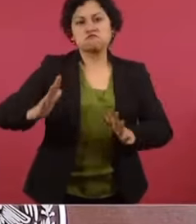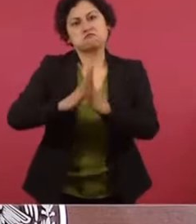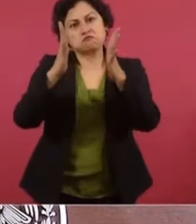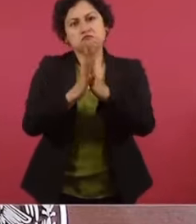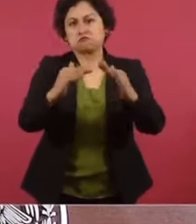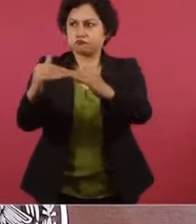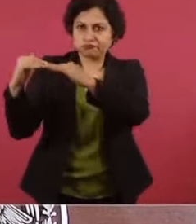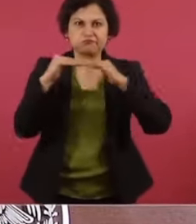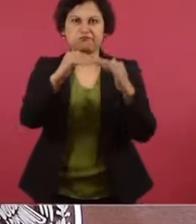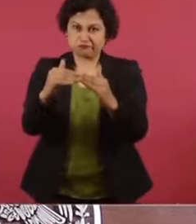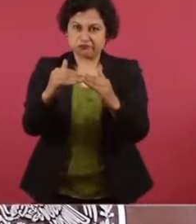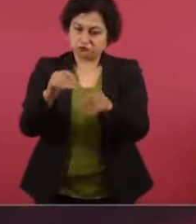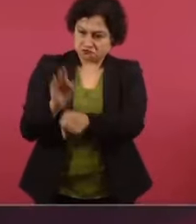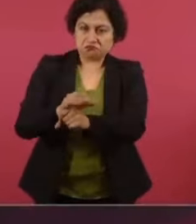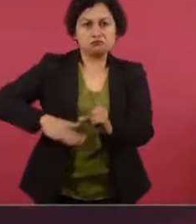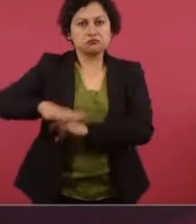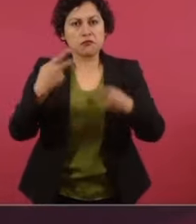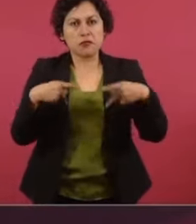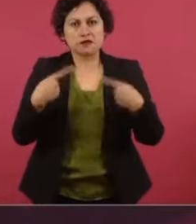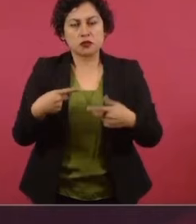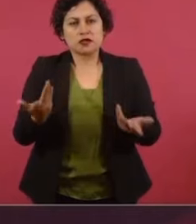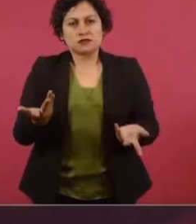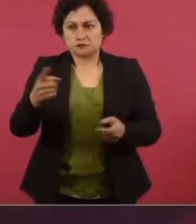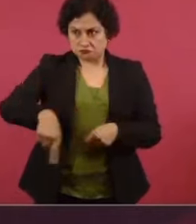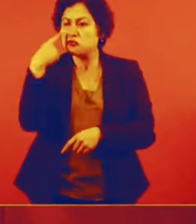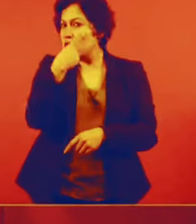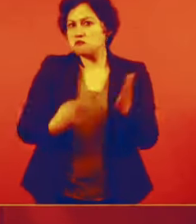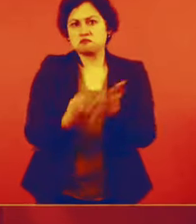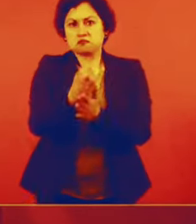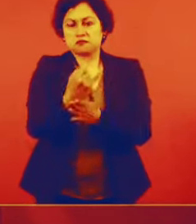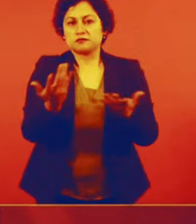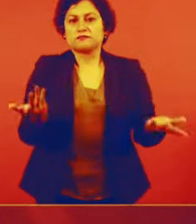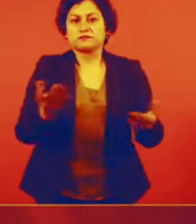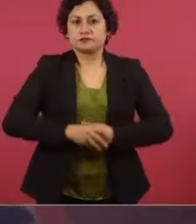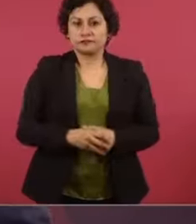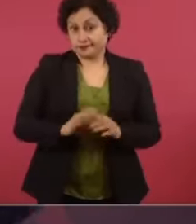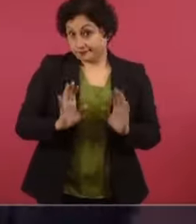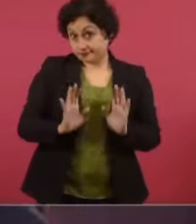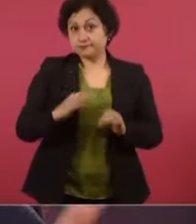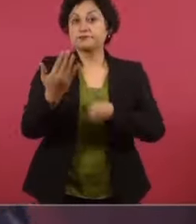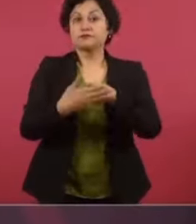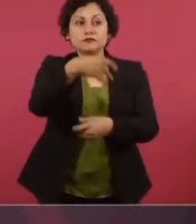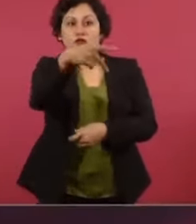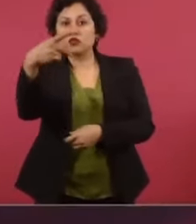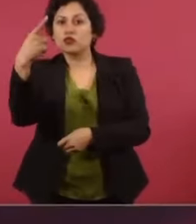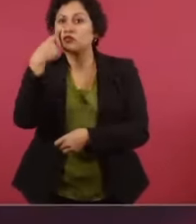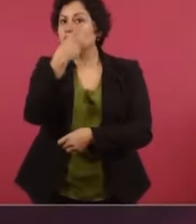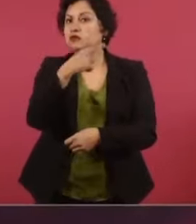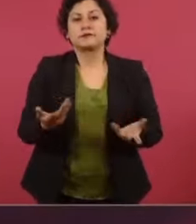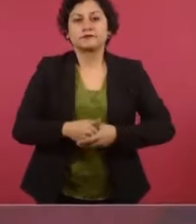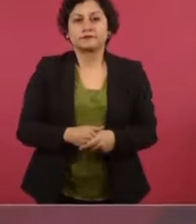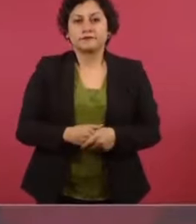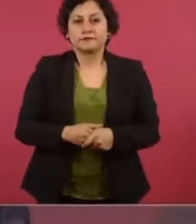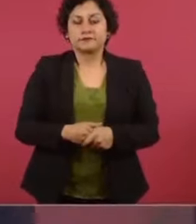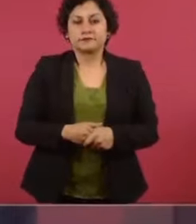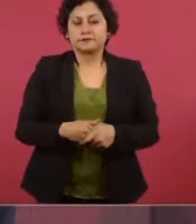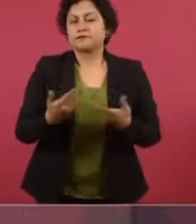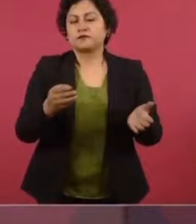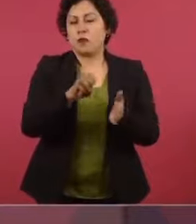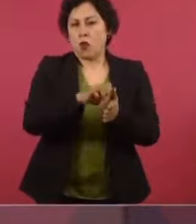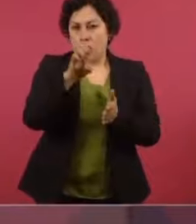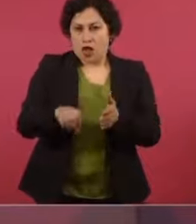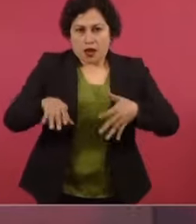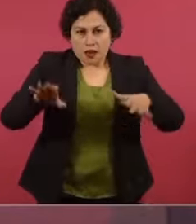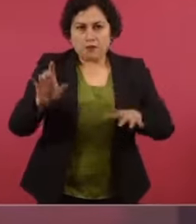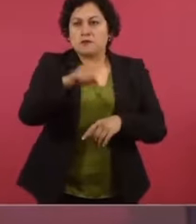Estado de Derecho, en donde sea el pueblo el que mande, el que decida? Pues sí, viene la elección, es una oportunidad. ¿Qué pasaría si la gente